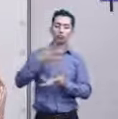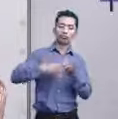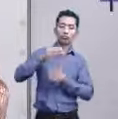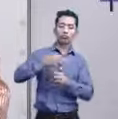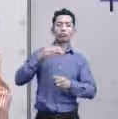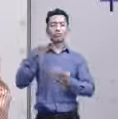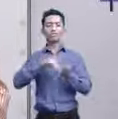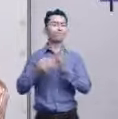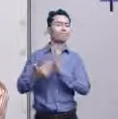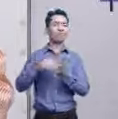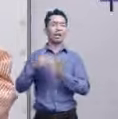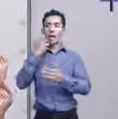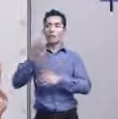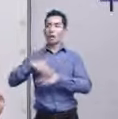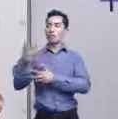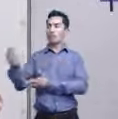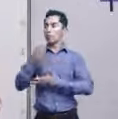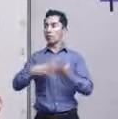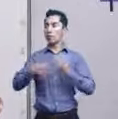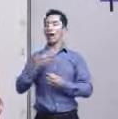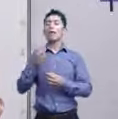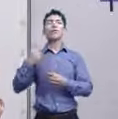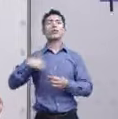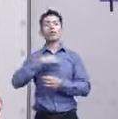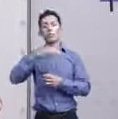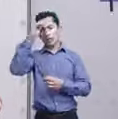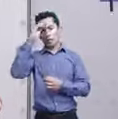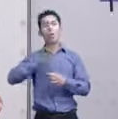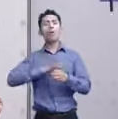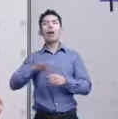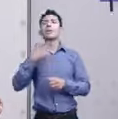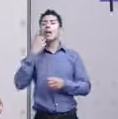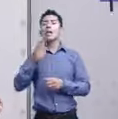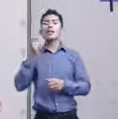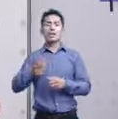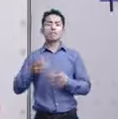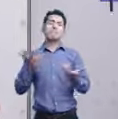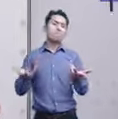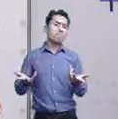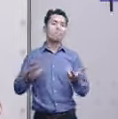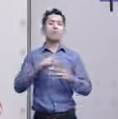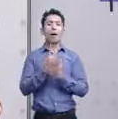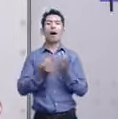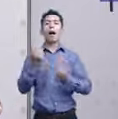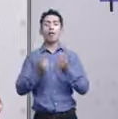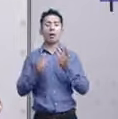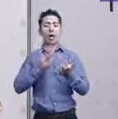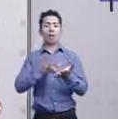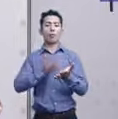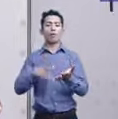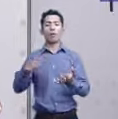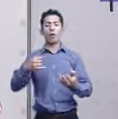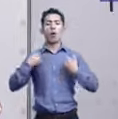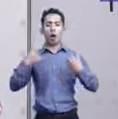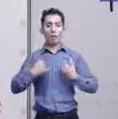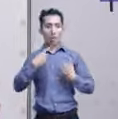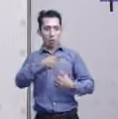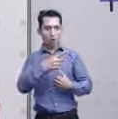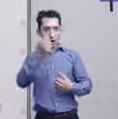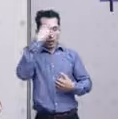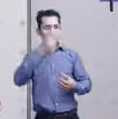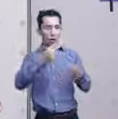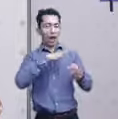la manera de atraer esos recursos. ¿Qué es lo que estamos pensando? Estamos pensando en algunos programas que sea de apoyo a jóvenes emprendedores,